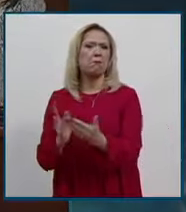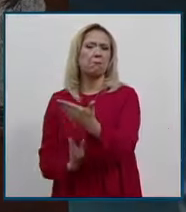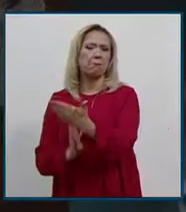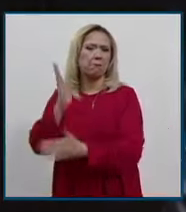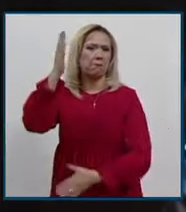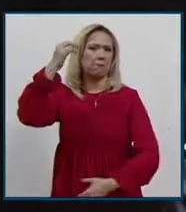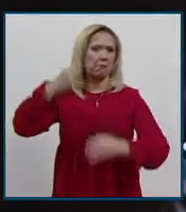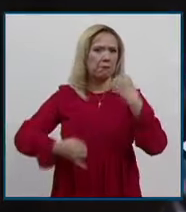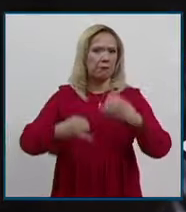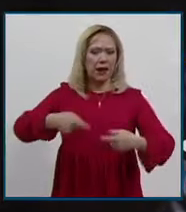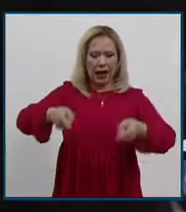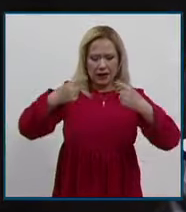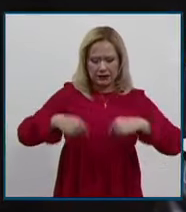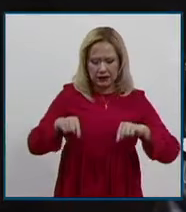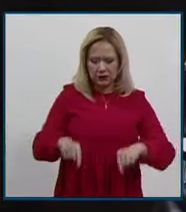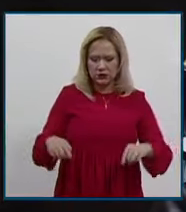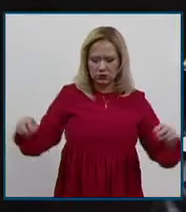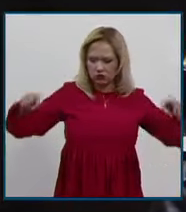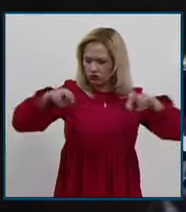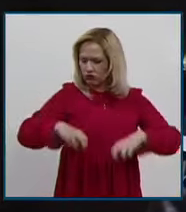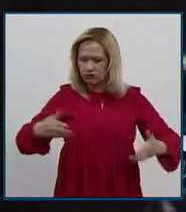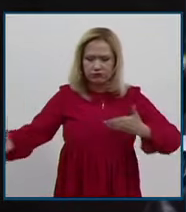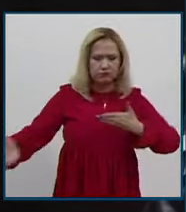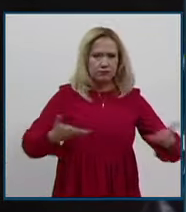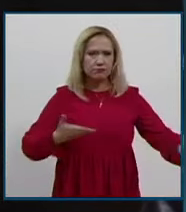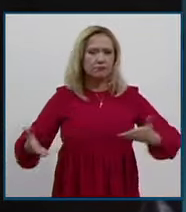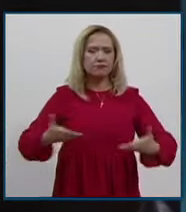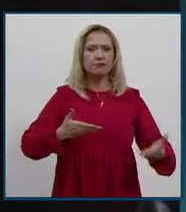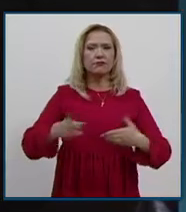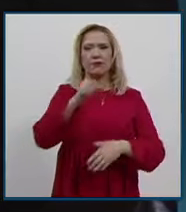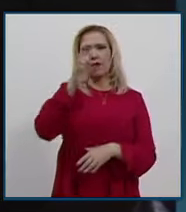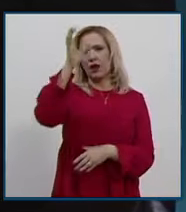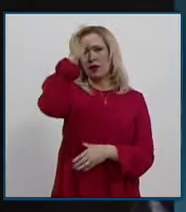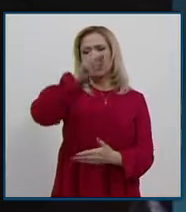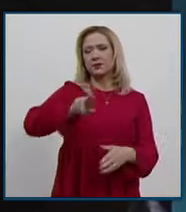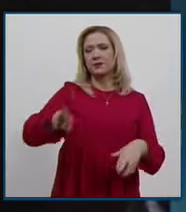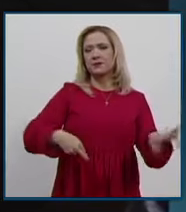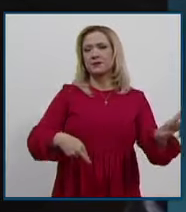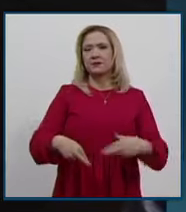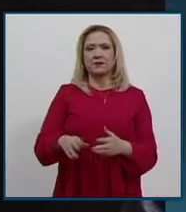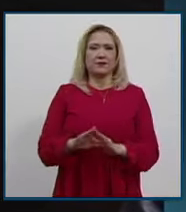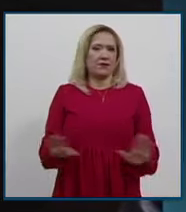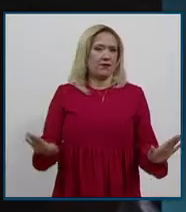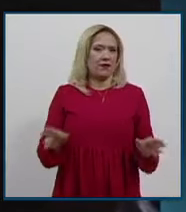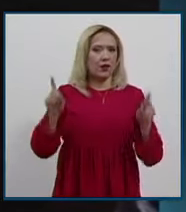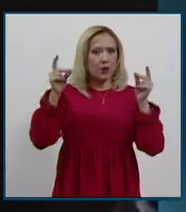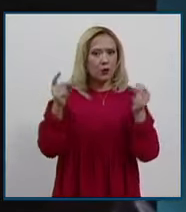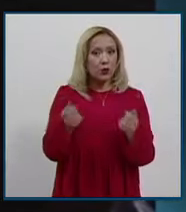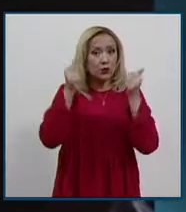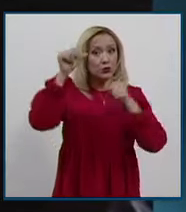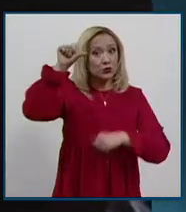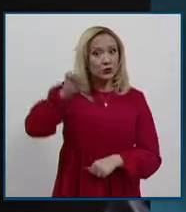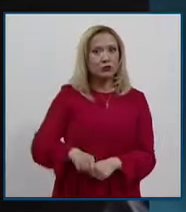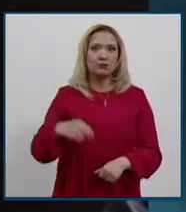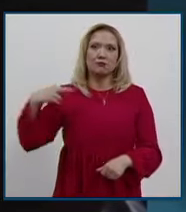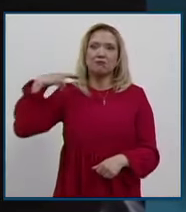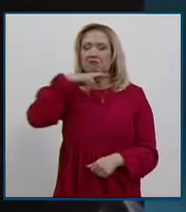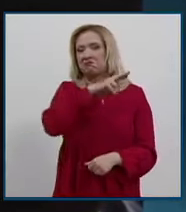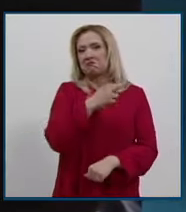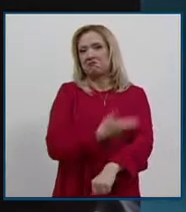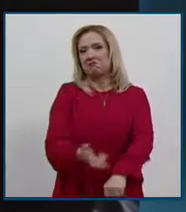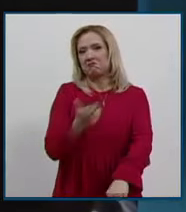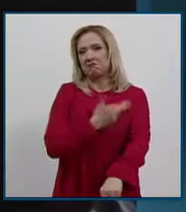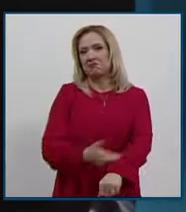estatales de mediación cuyo propósito Es garantizar el derecho de acceso a la justicia de manera pronta y expedita lo que